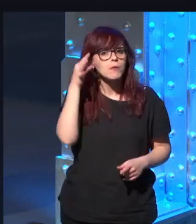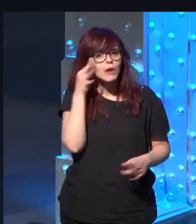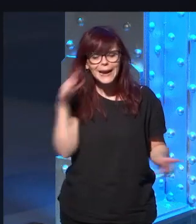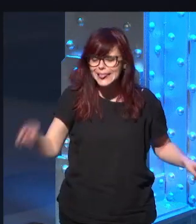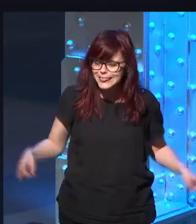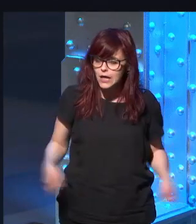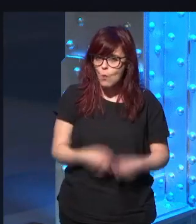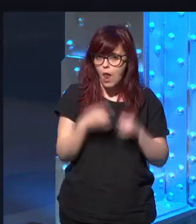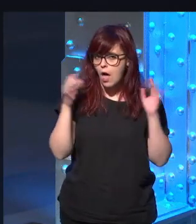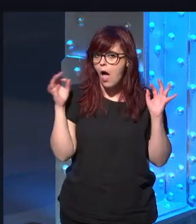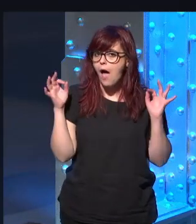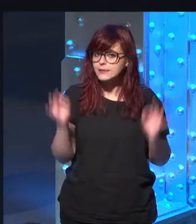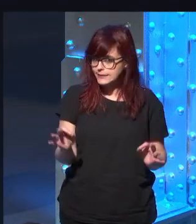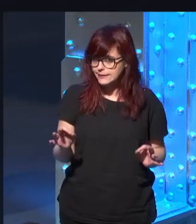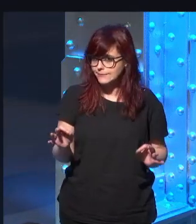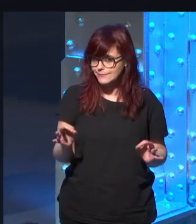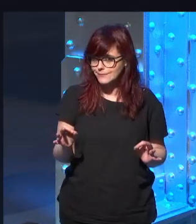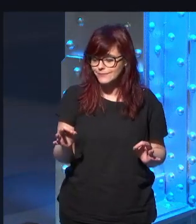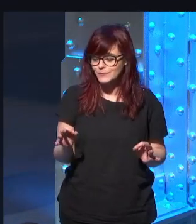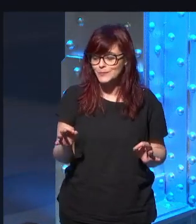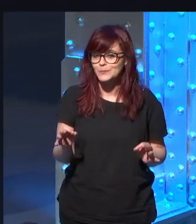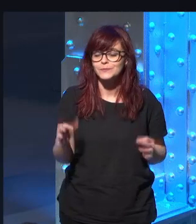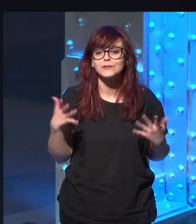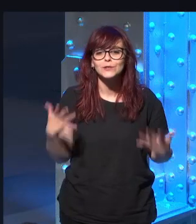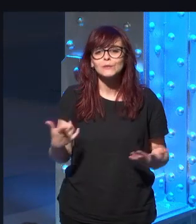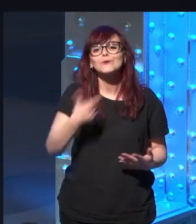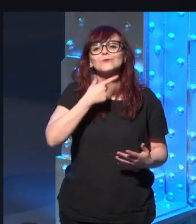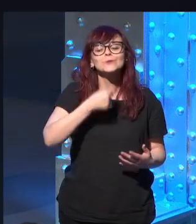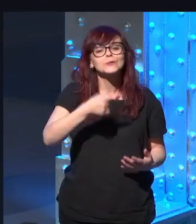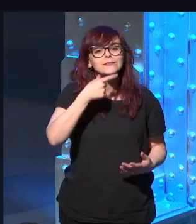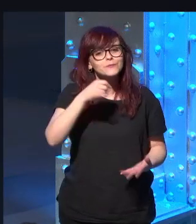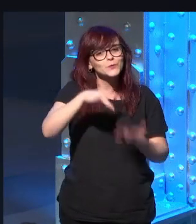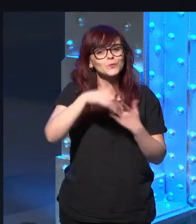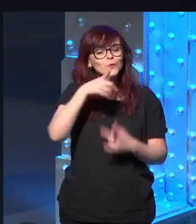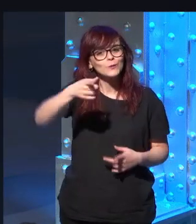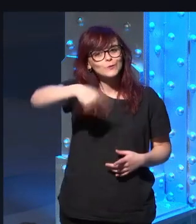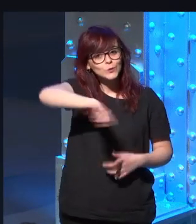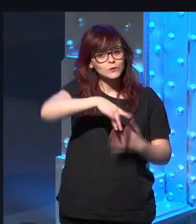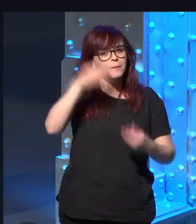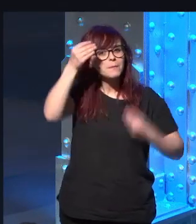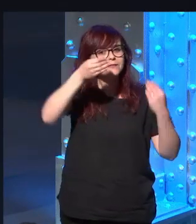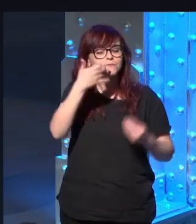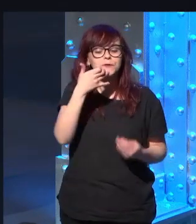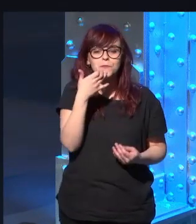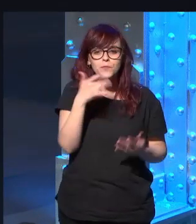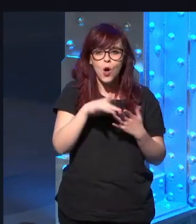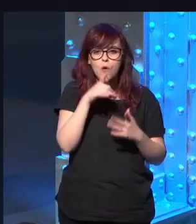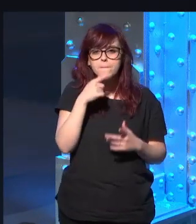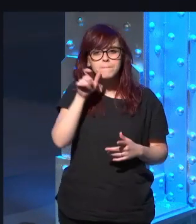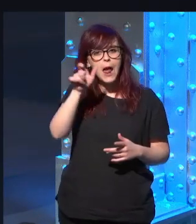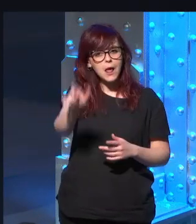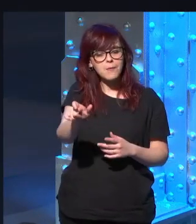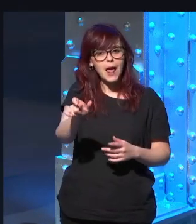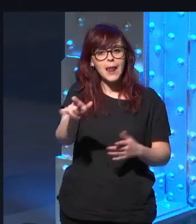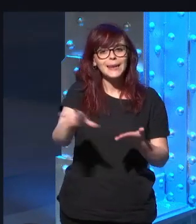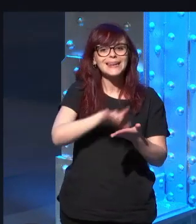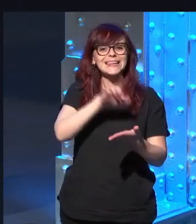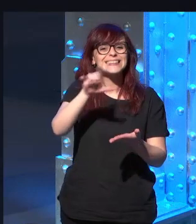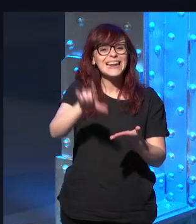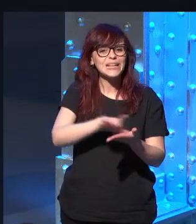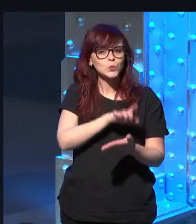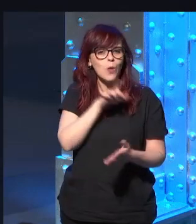o viceversa. Me gustaría plantearos qué pensáis cuando escucháis un término como